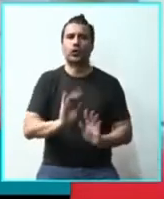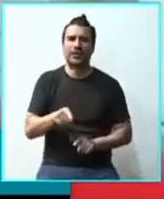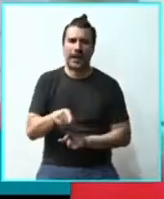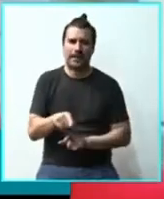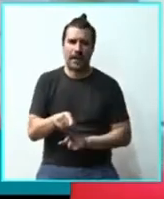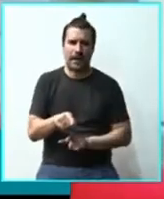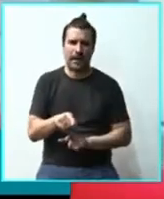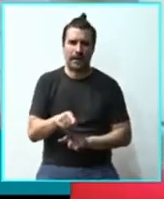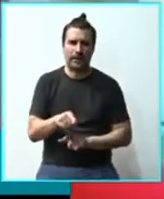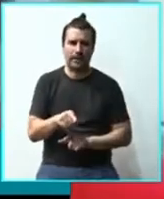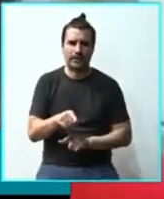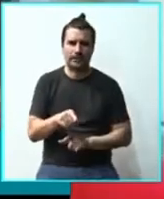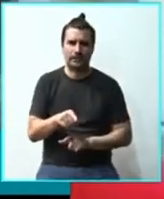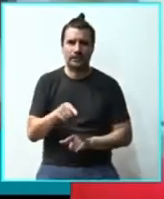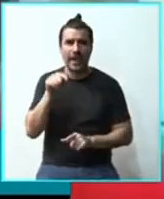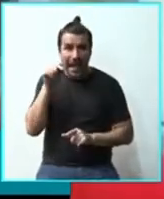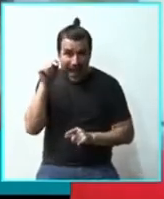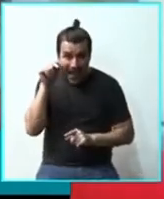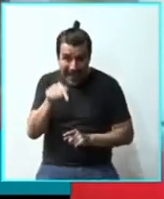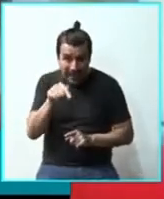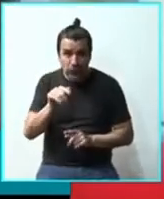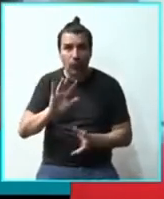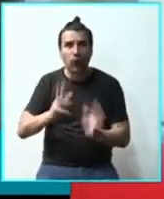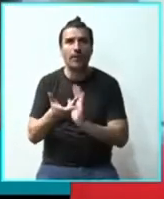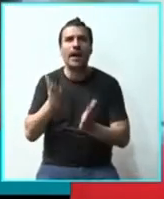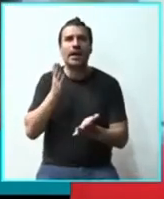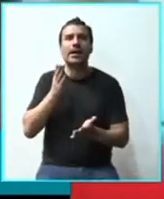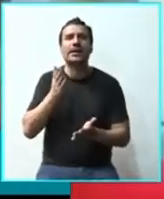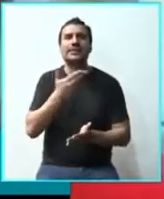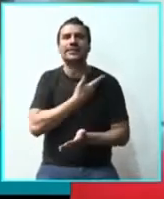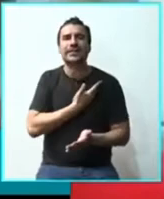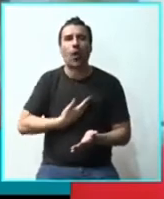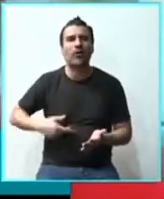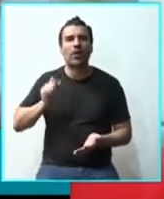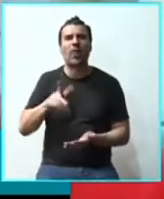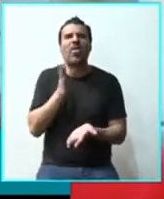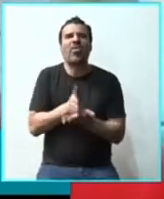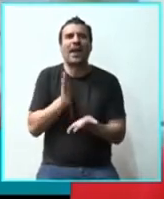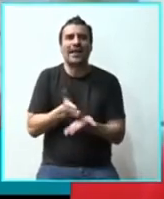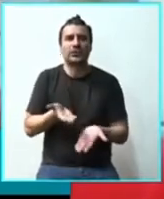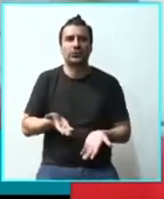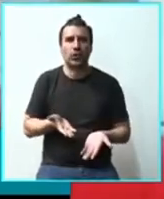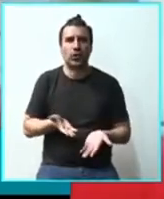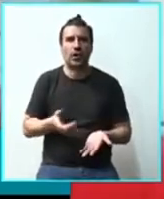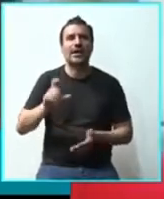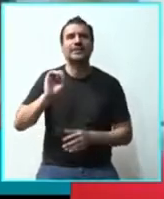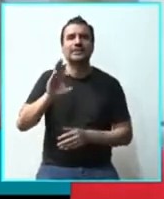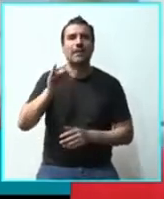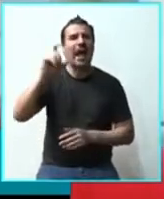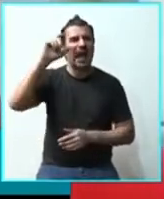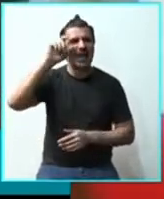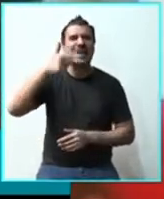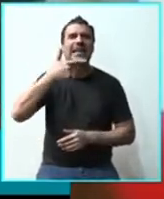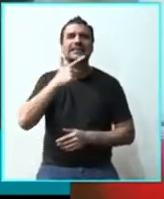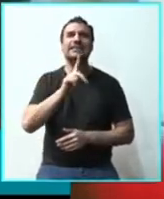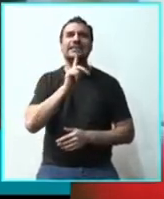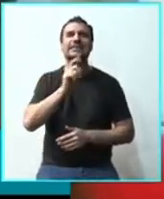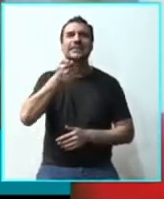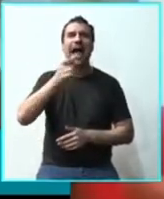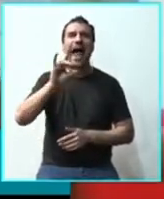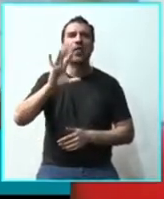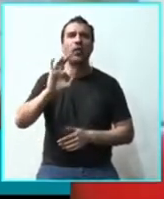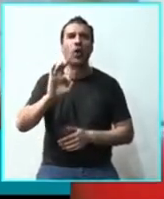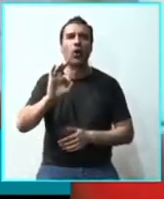el límite. De eso se trata un Estado de Derecho, señor presidente. De eso se trata un Estado de Derecho. De saber y de poder